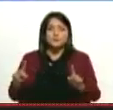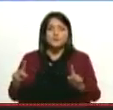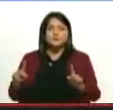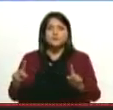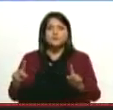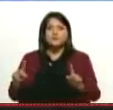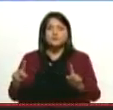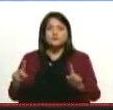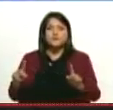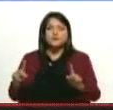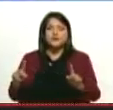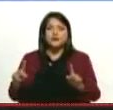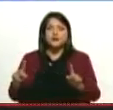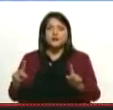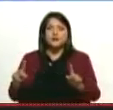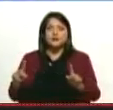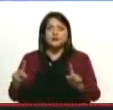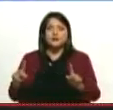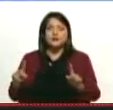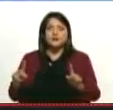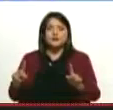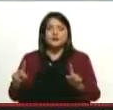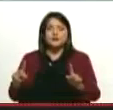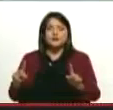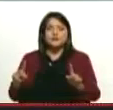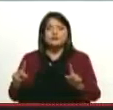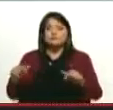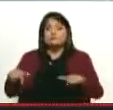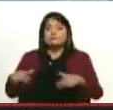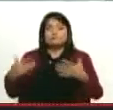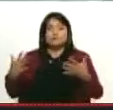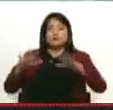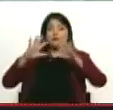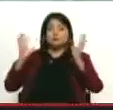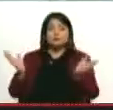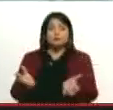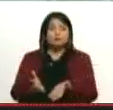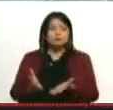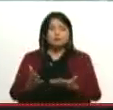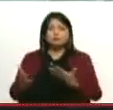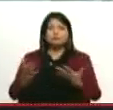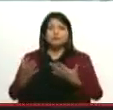ha sido un mundo que sufre y donde hay mucho peligro